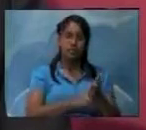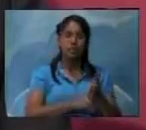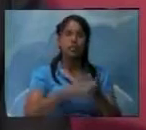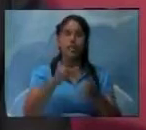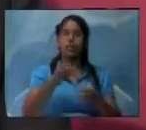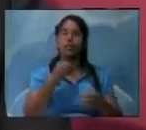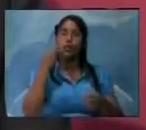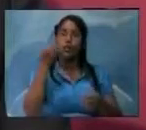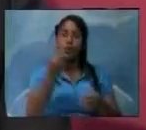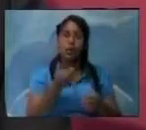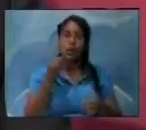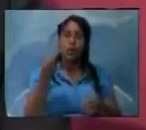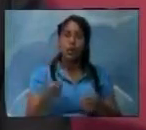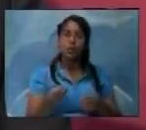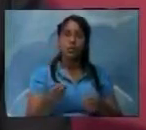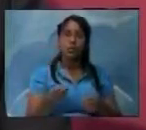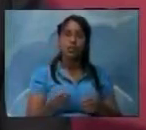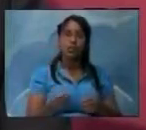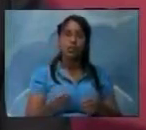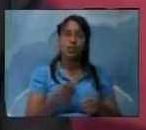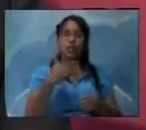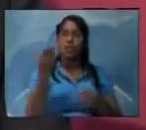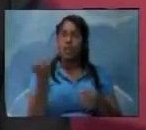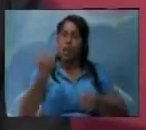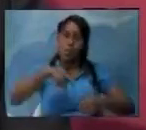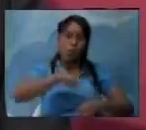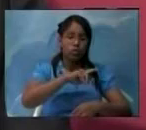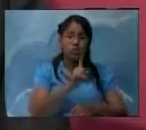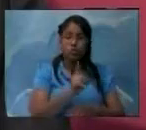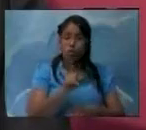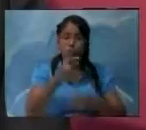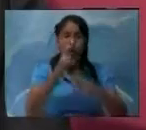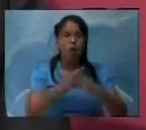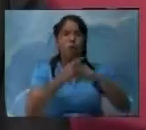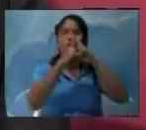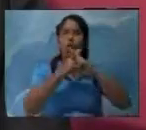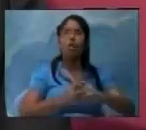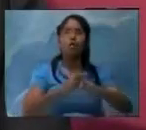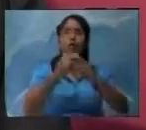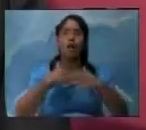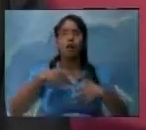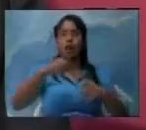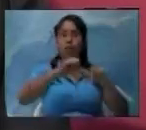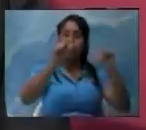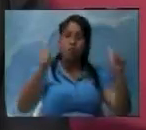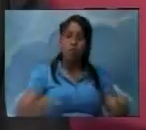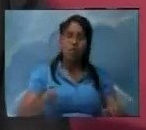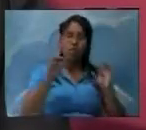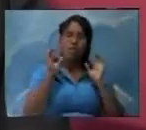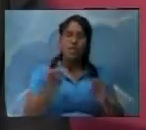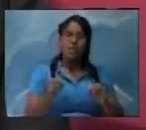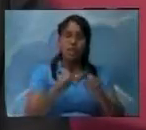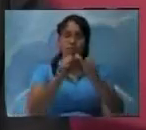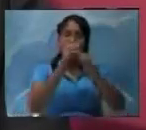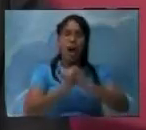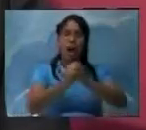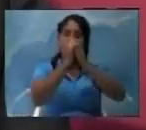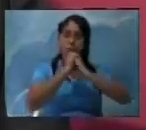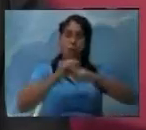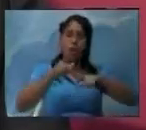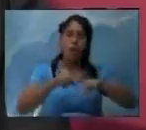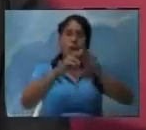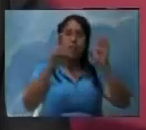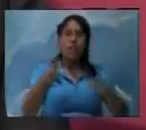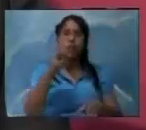Sadrach, Mesach y Abednego, que vosotros no honráis a mi Dios, ni adoráis la estatua de